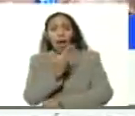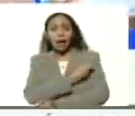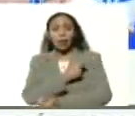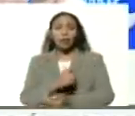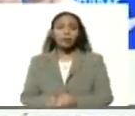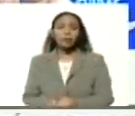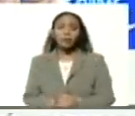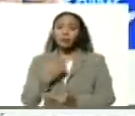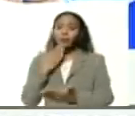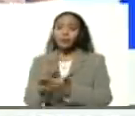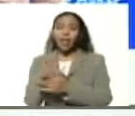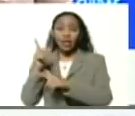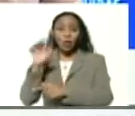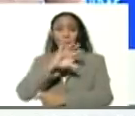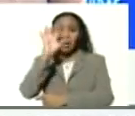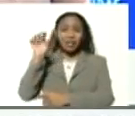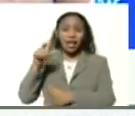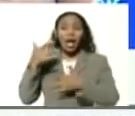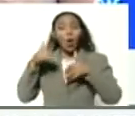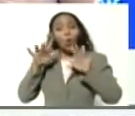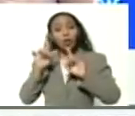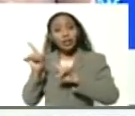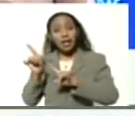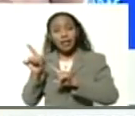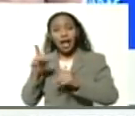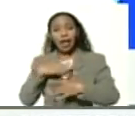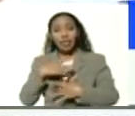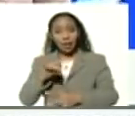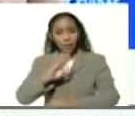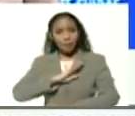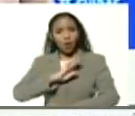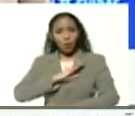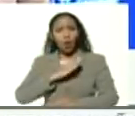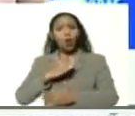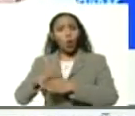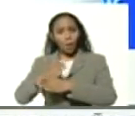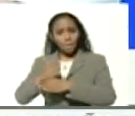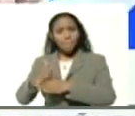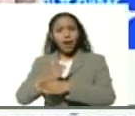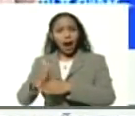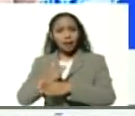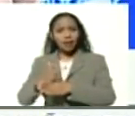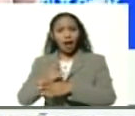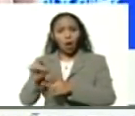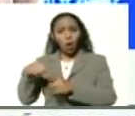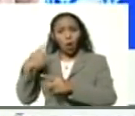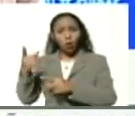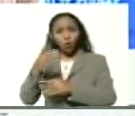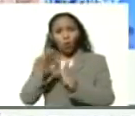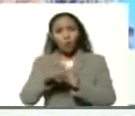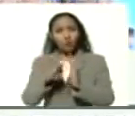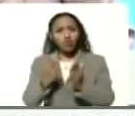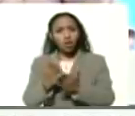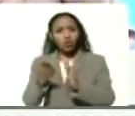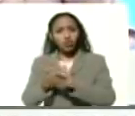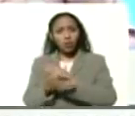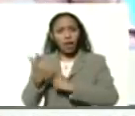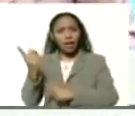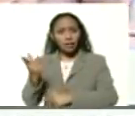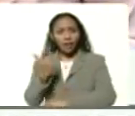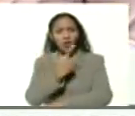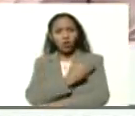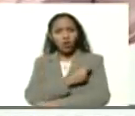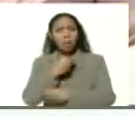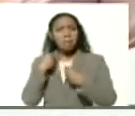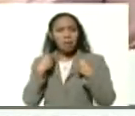les pide a estos países que, aunque sea por interés propio, compartan con el resto del mundo las vacunas